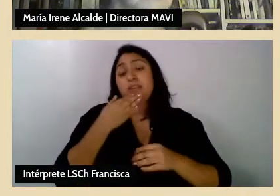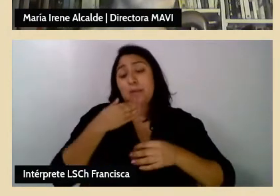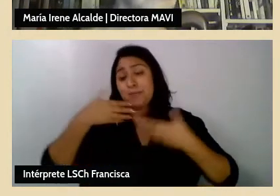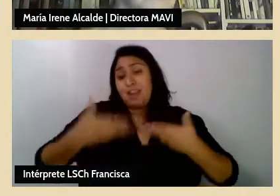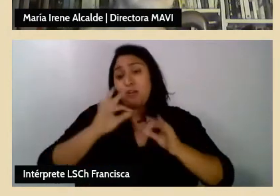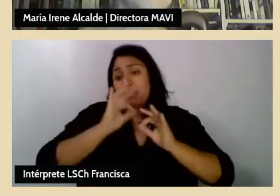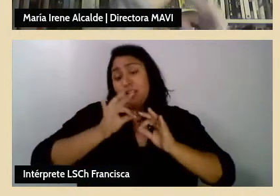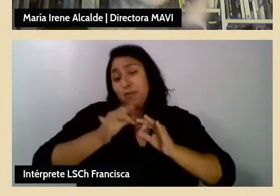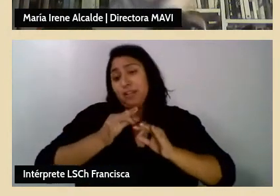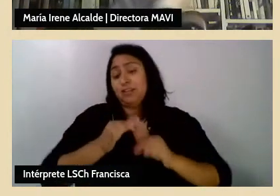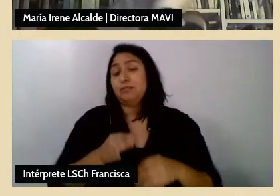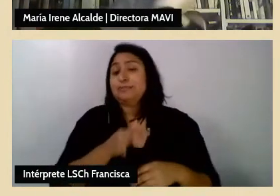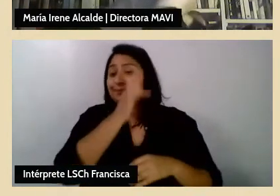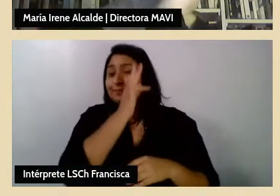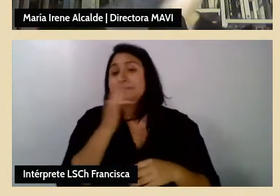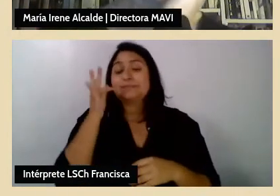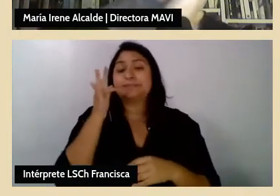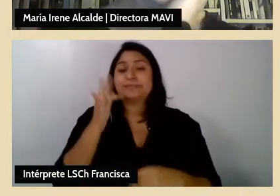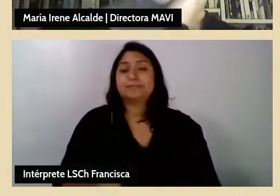Orellana.